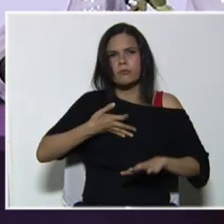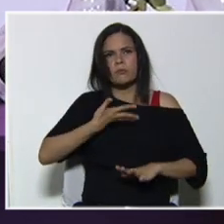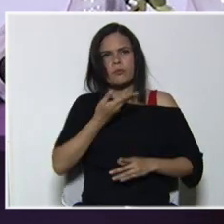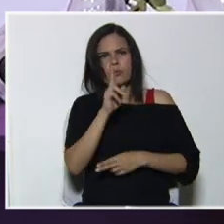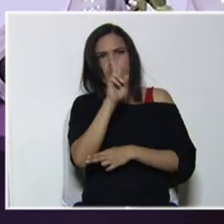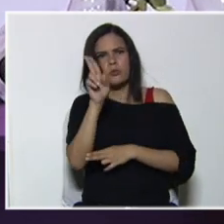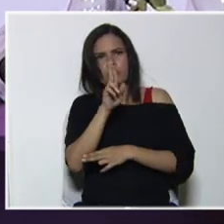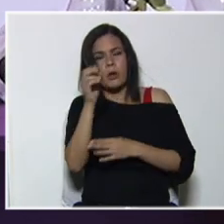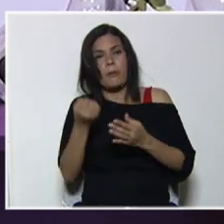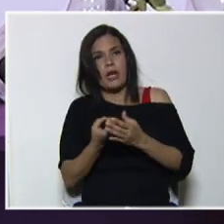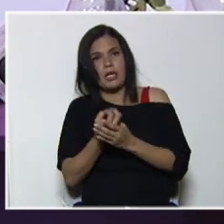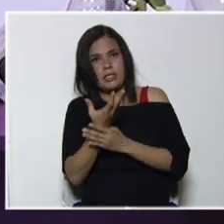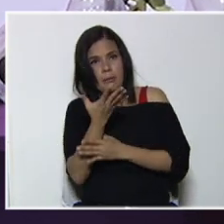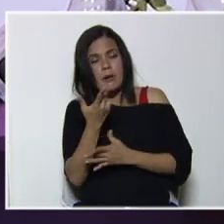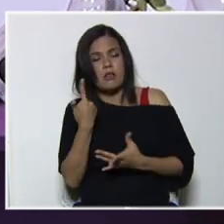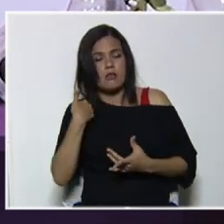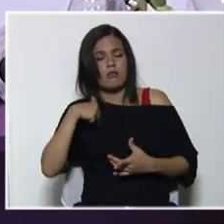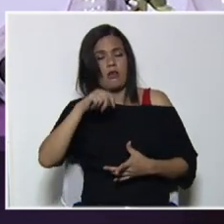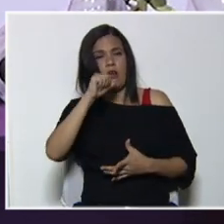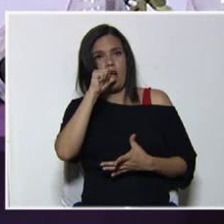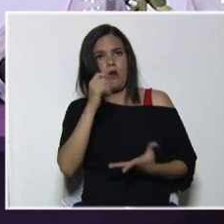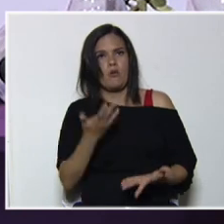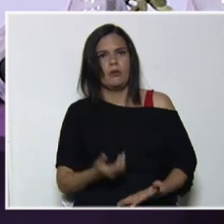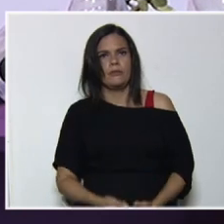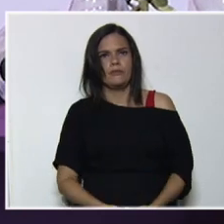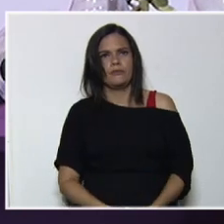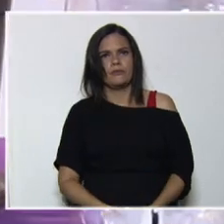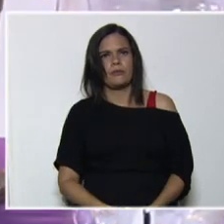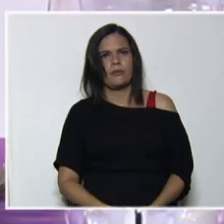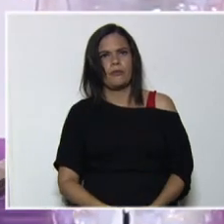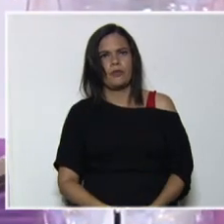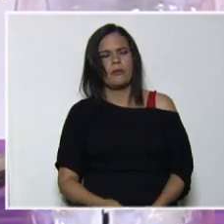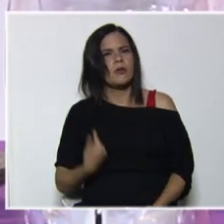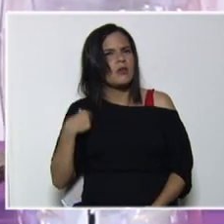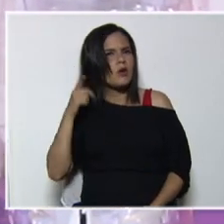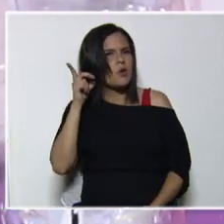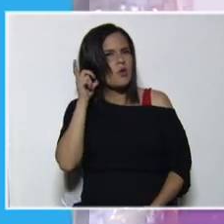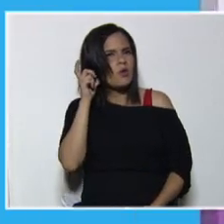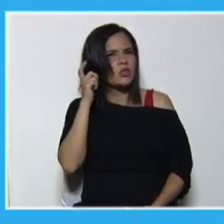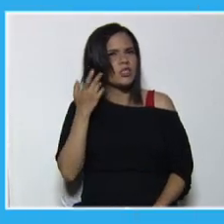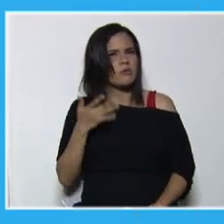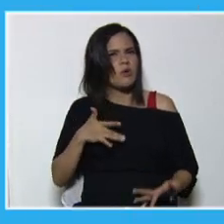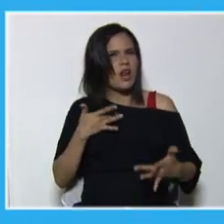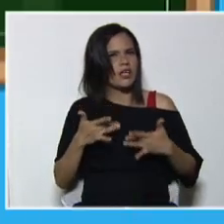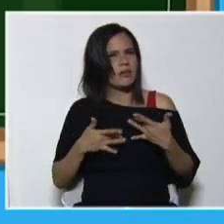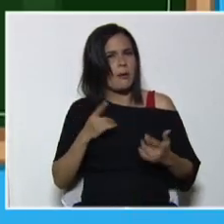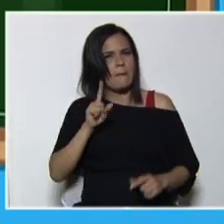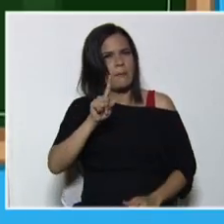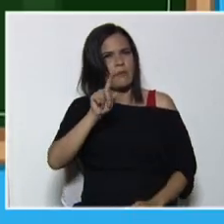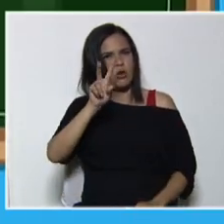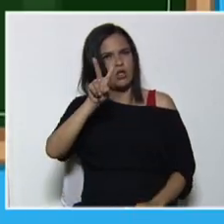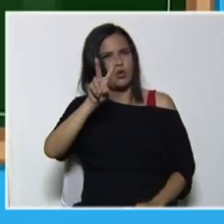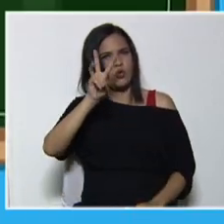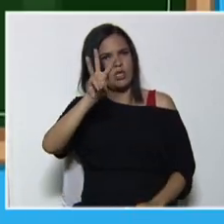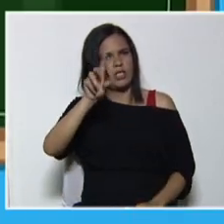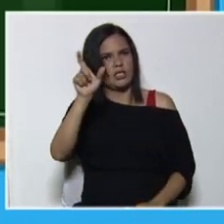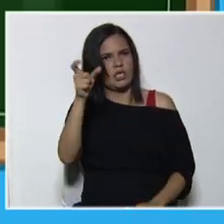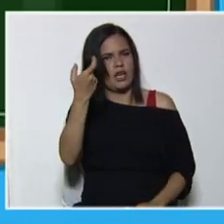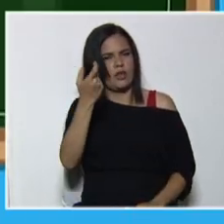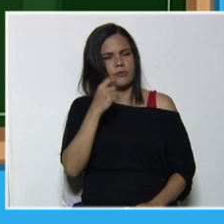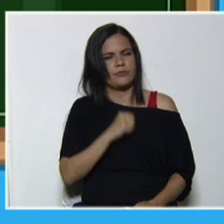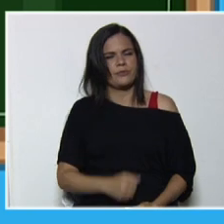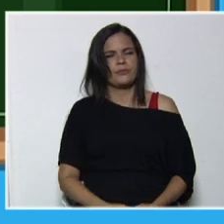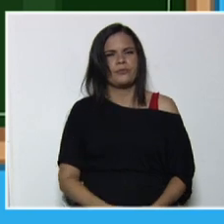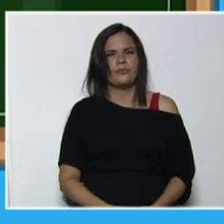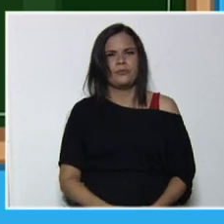que esas plantas se mantengan hidratadas. Ahora, ¿qué te parece si escuchamos las actividades para primero, segundo y tercer grado? Me